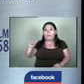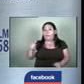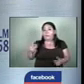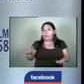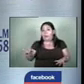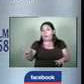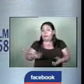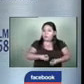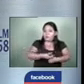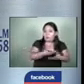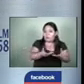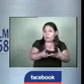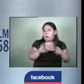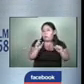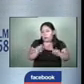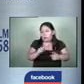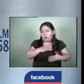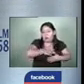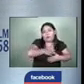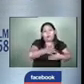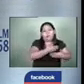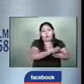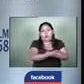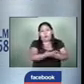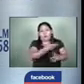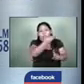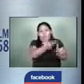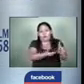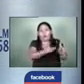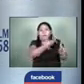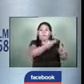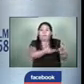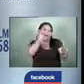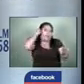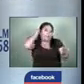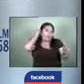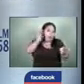comentar, para poder ayudarle a Hamilton Rivas.